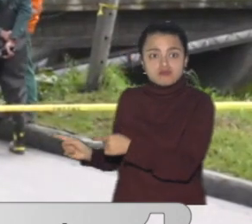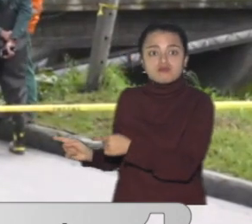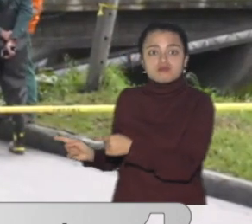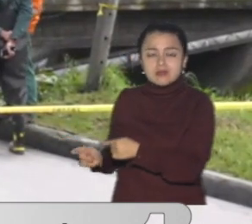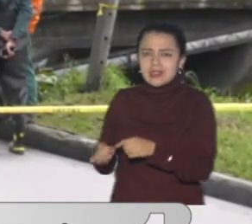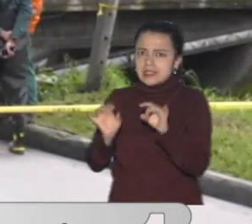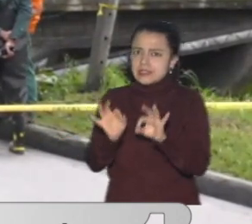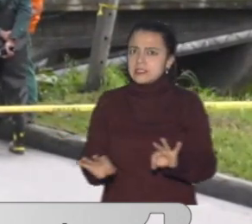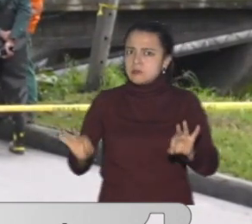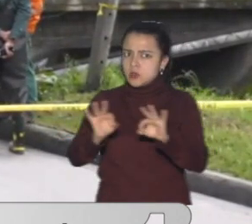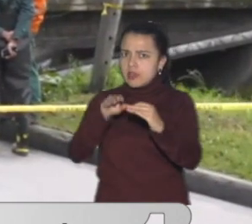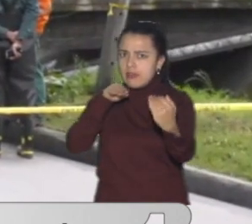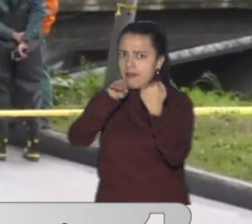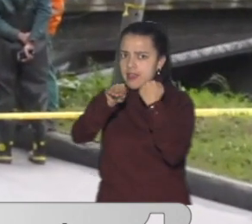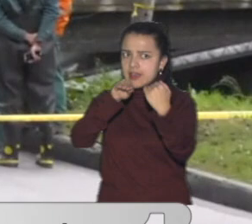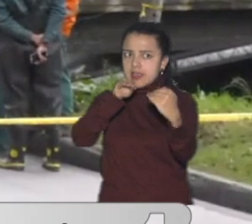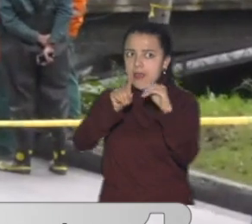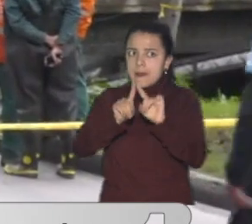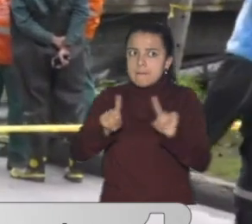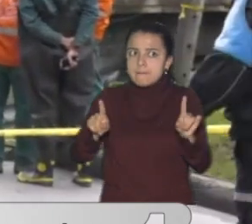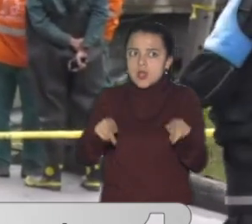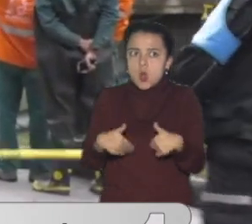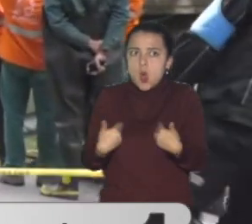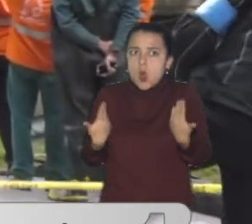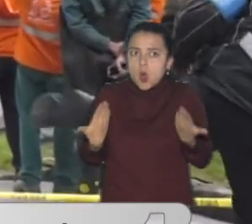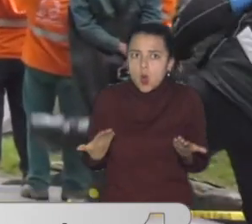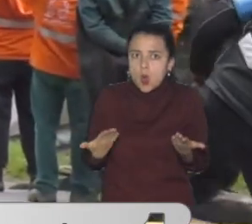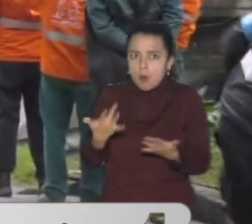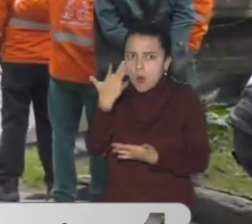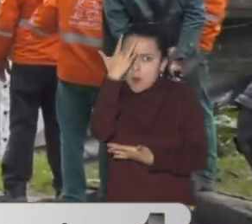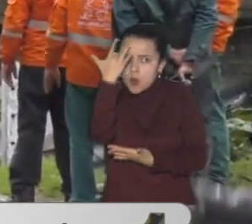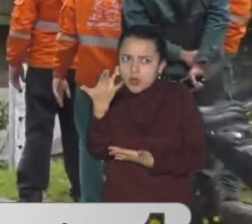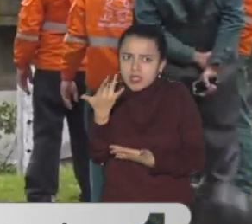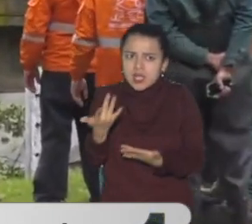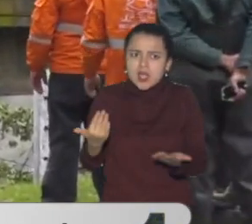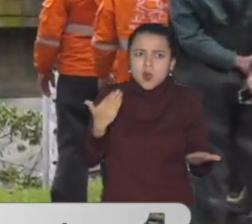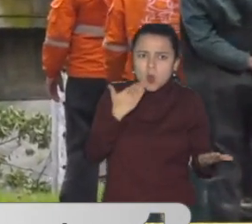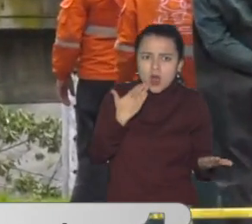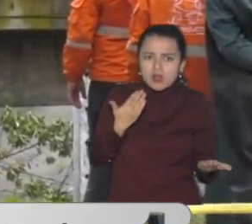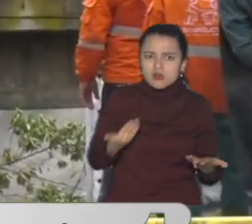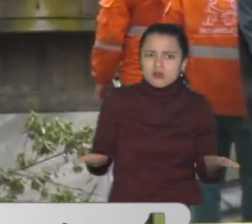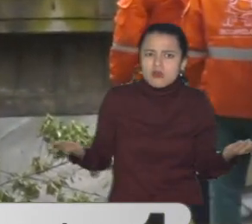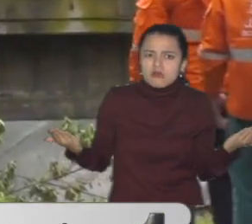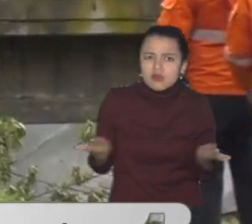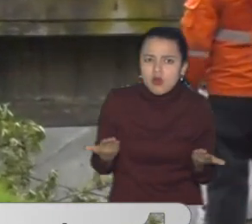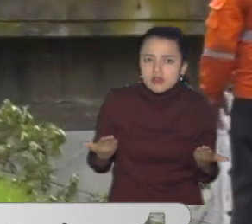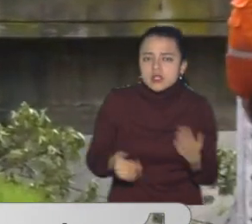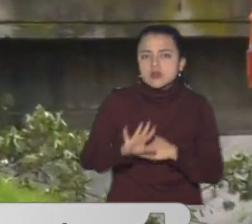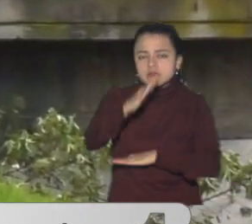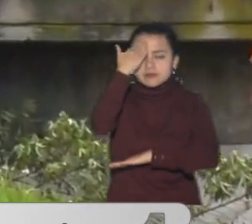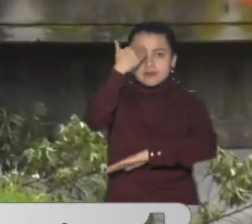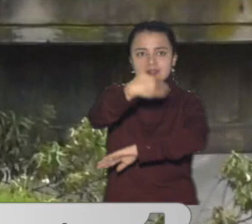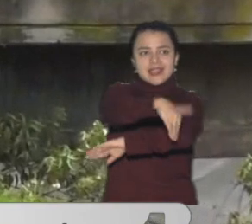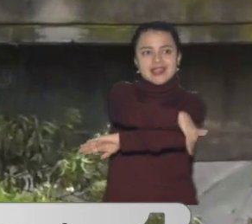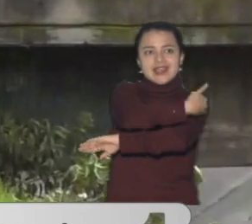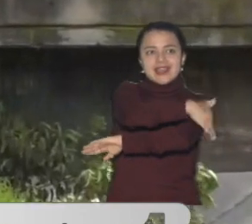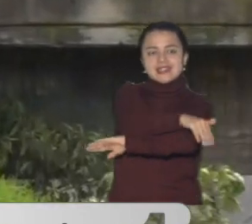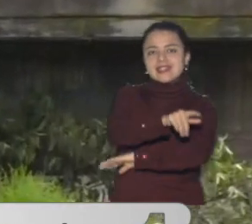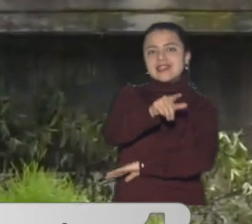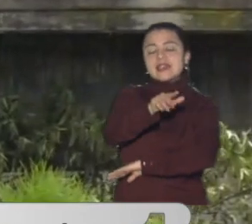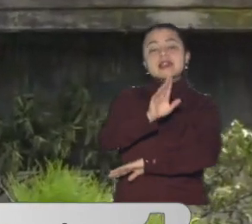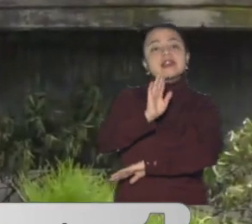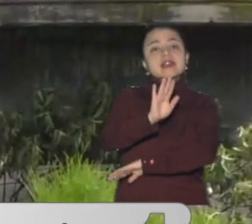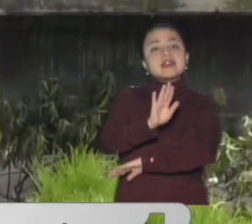importante calle. Entre tanto, lo que comenzó ayer en horas de la noche como un hueco sobre el puente de la carrera 60 con calle Tercera, pues